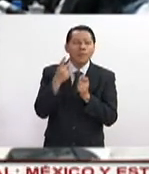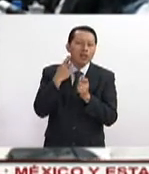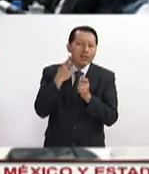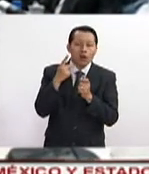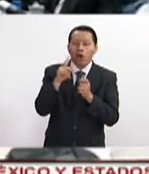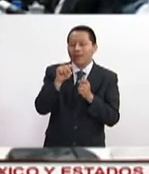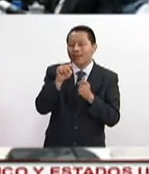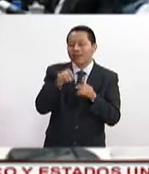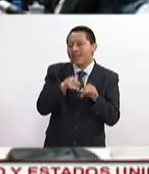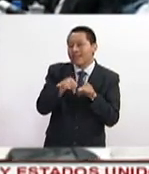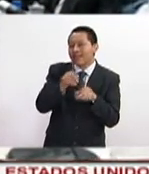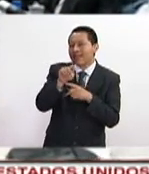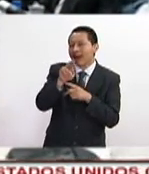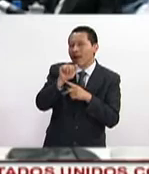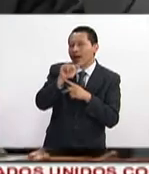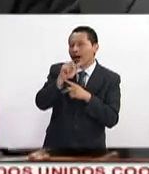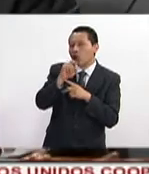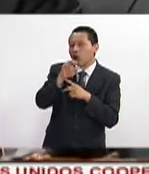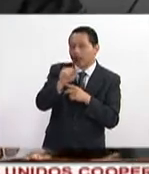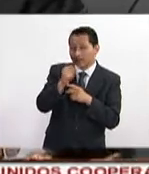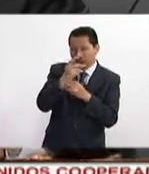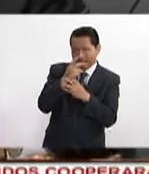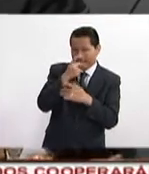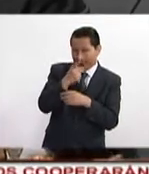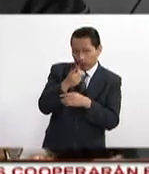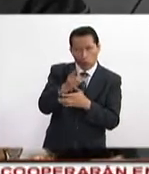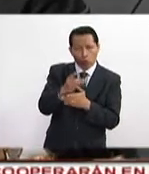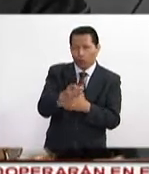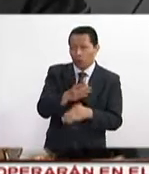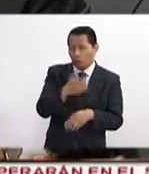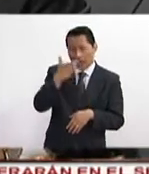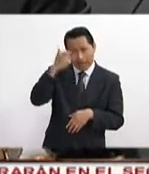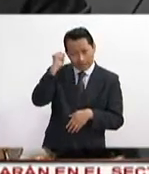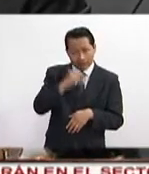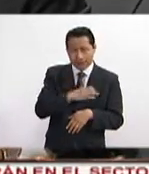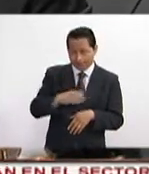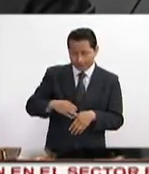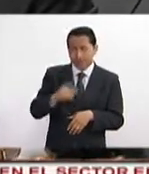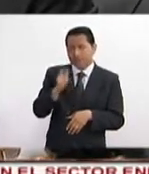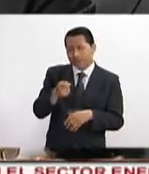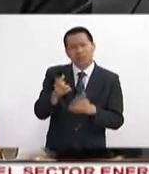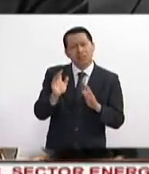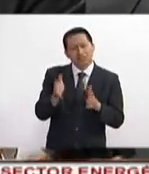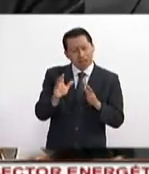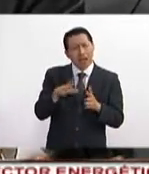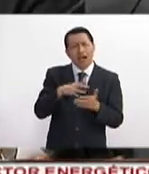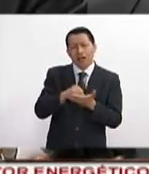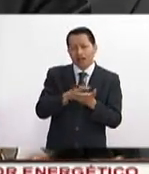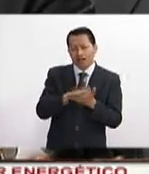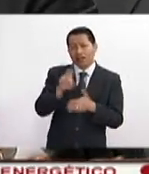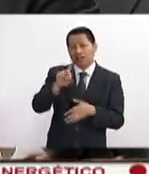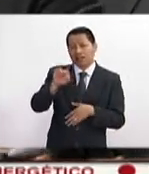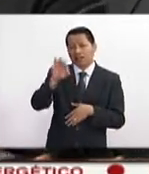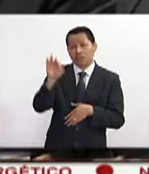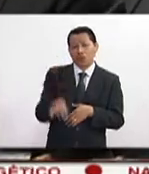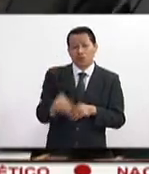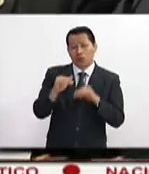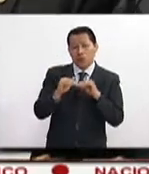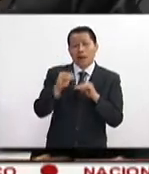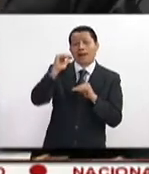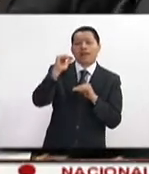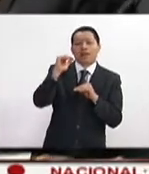había anunciado que iba a ser su único candidato. Entonces, pues ya tenía un margen del 30% arriba de